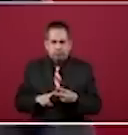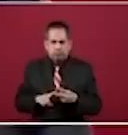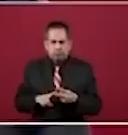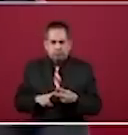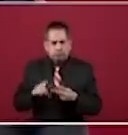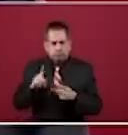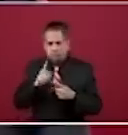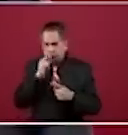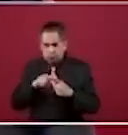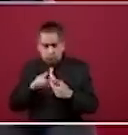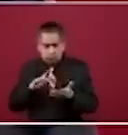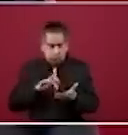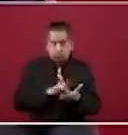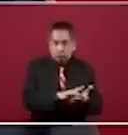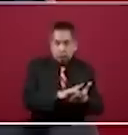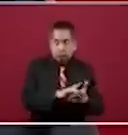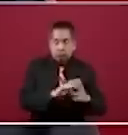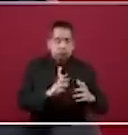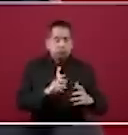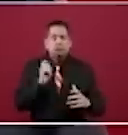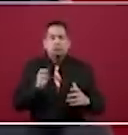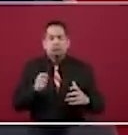en apoyo a